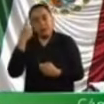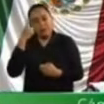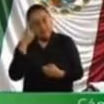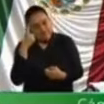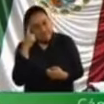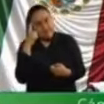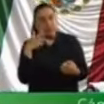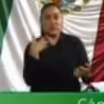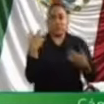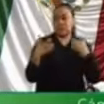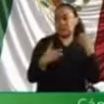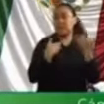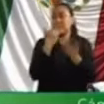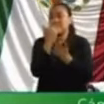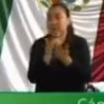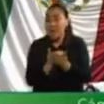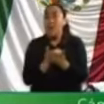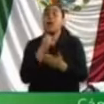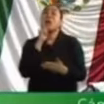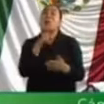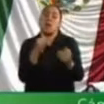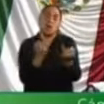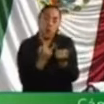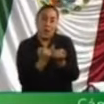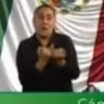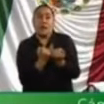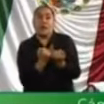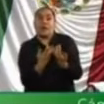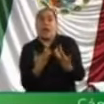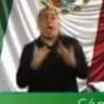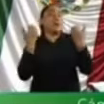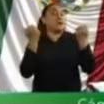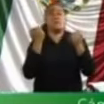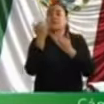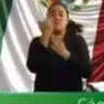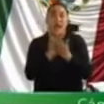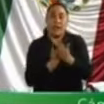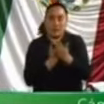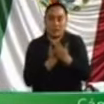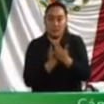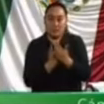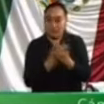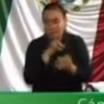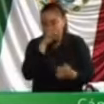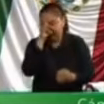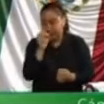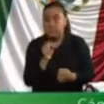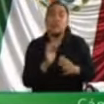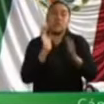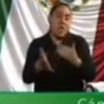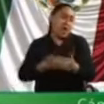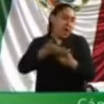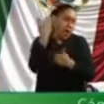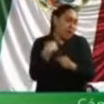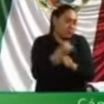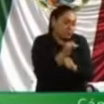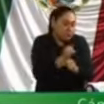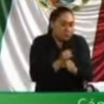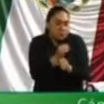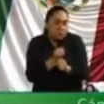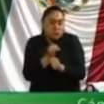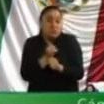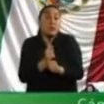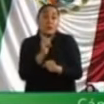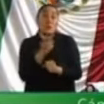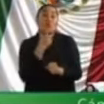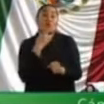la frustración e incluso la Euforia de acuerdo a los estudios realizados la práctica del